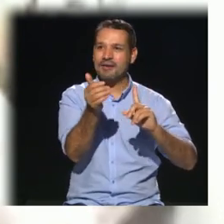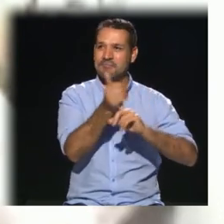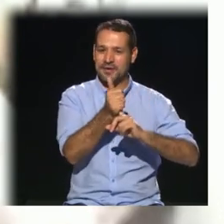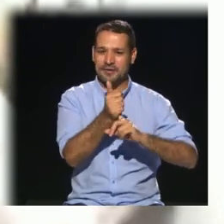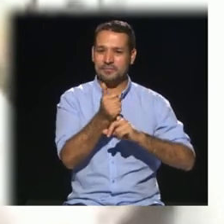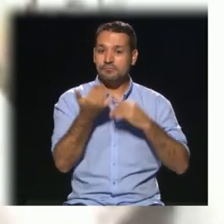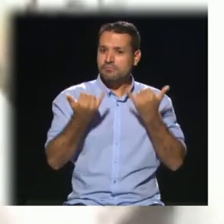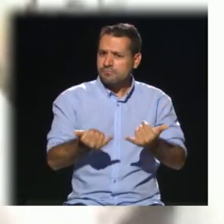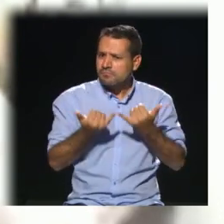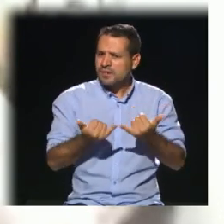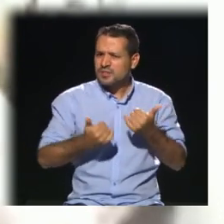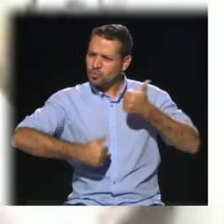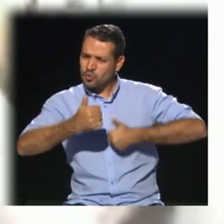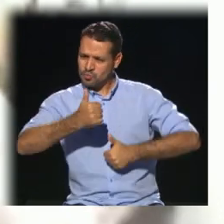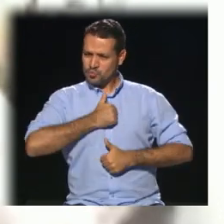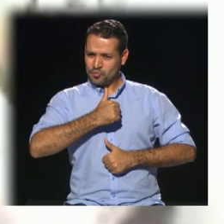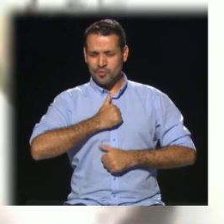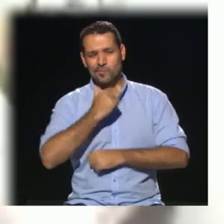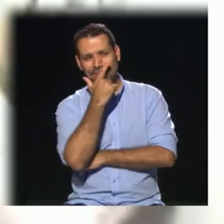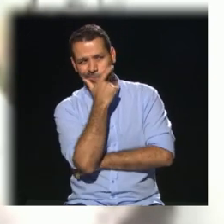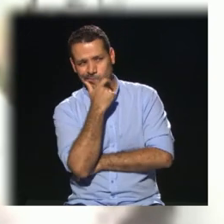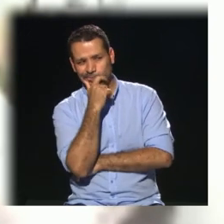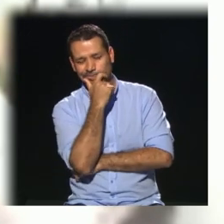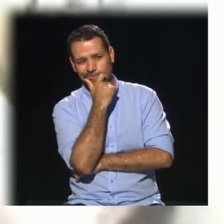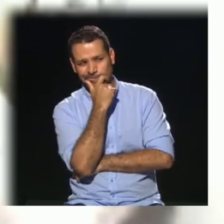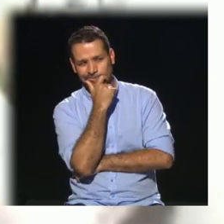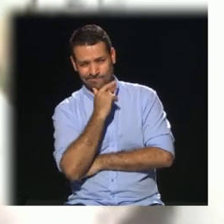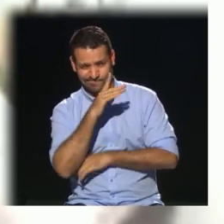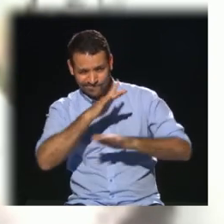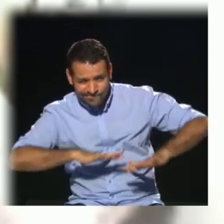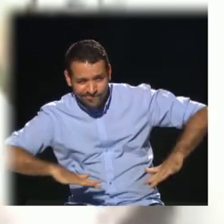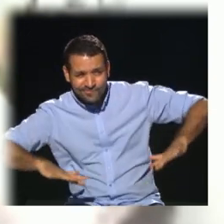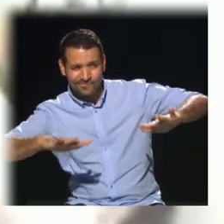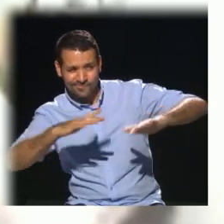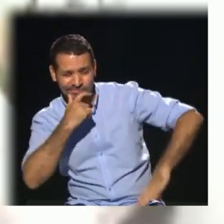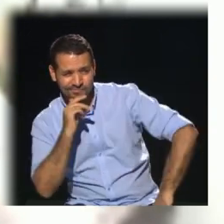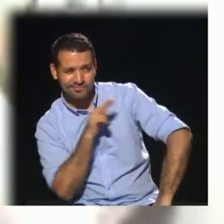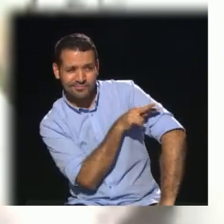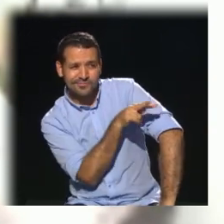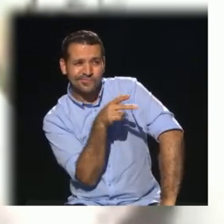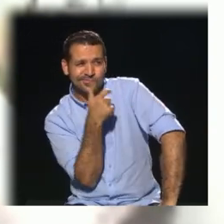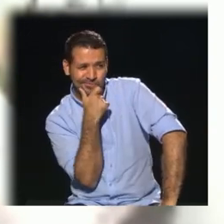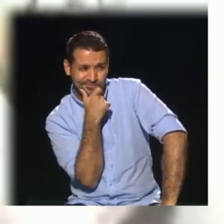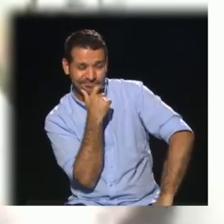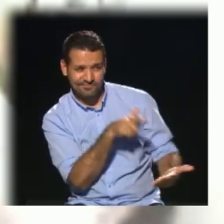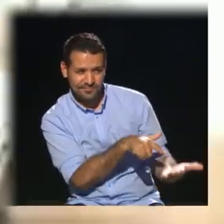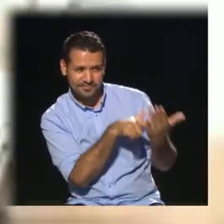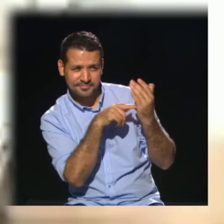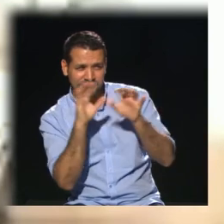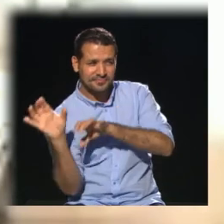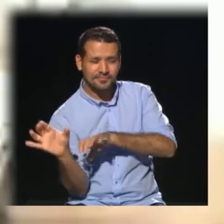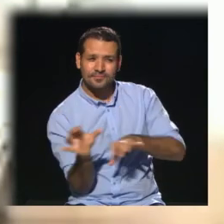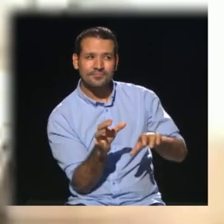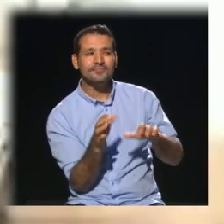es criticar o qué es lo que es criticar. Yo solo puedo hacer un juicio de valor o un juicio crítico de aquellas cosas